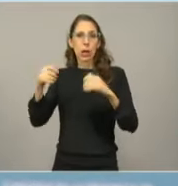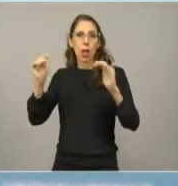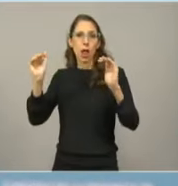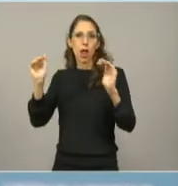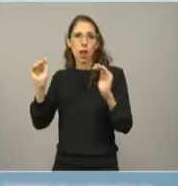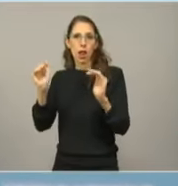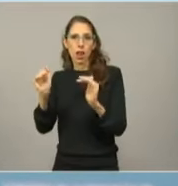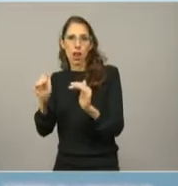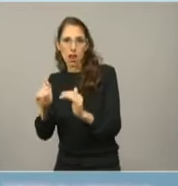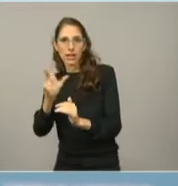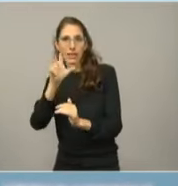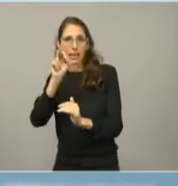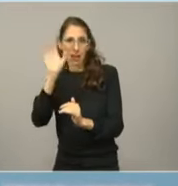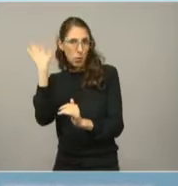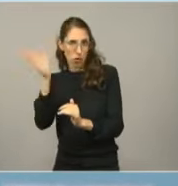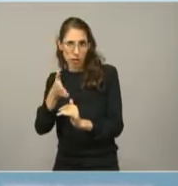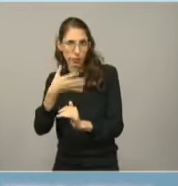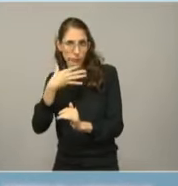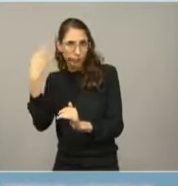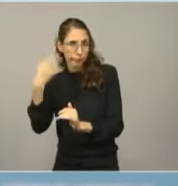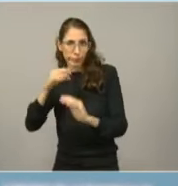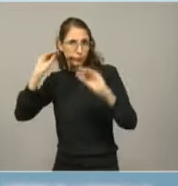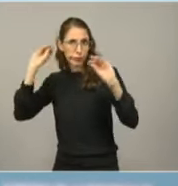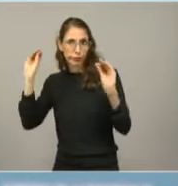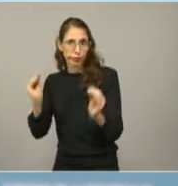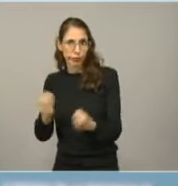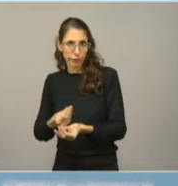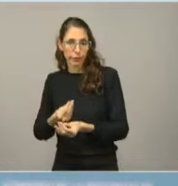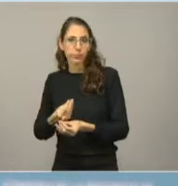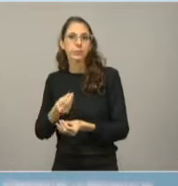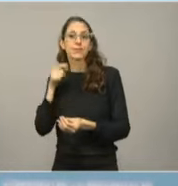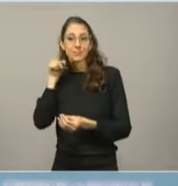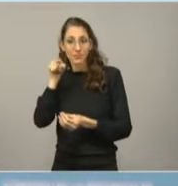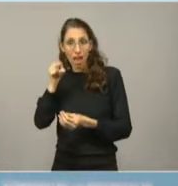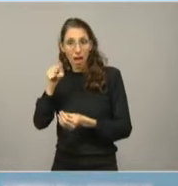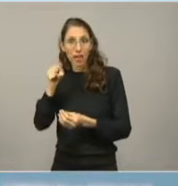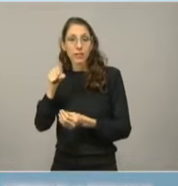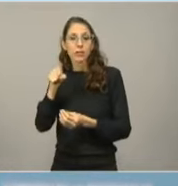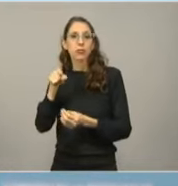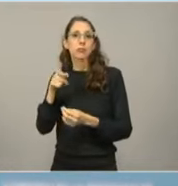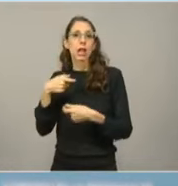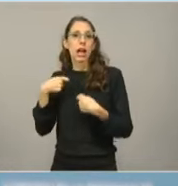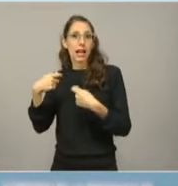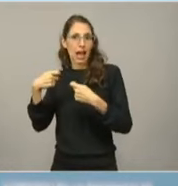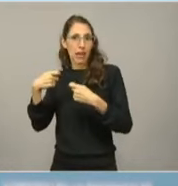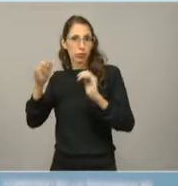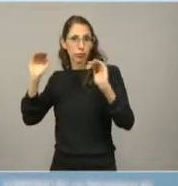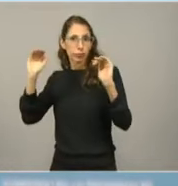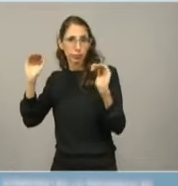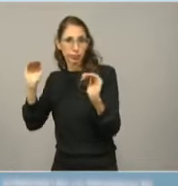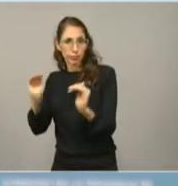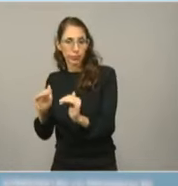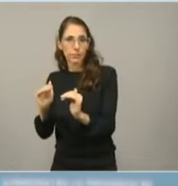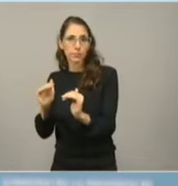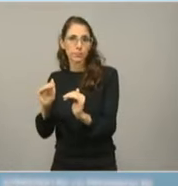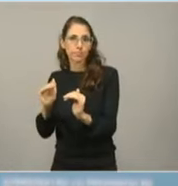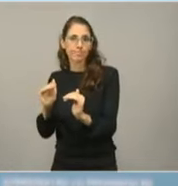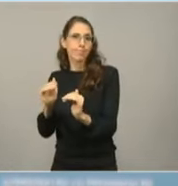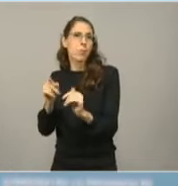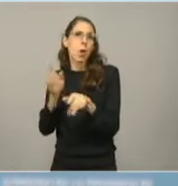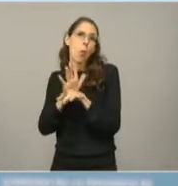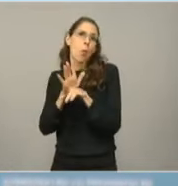del 30% en términos reales y esto es una caída del gasto una un